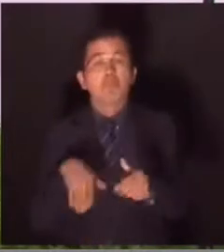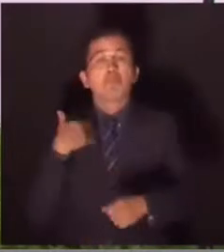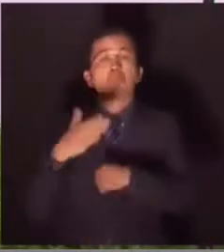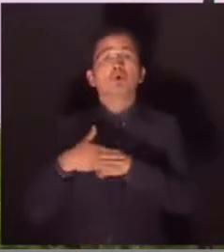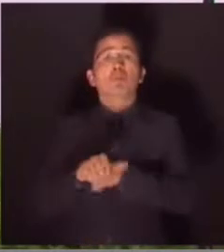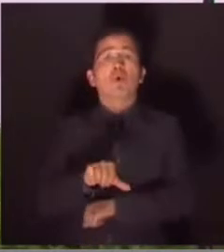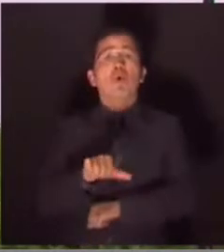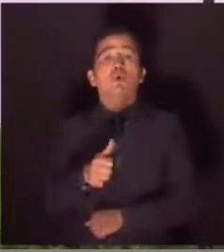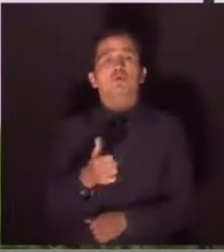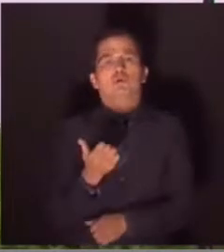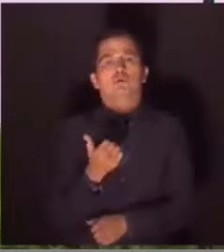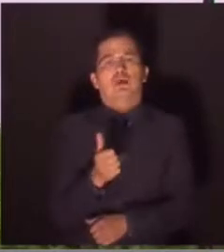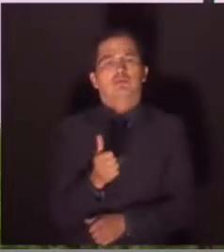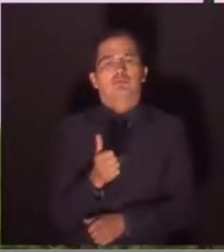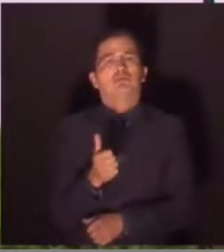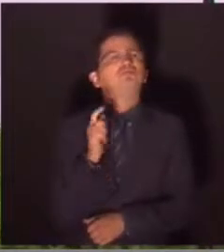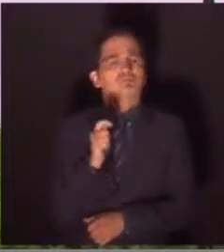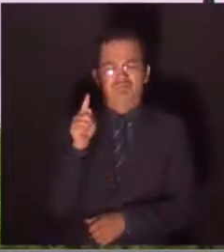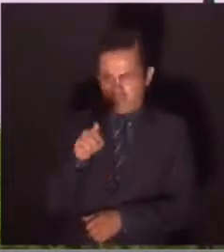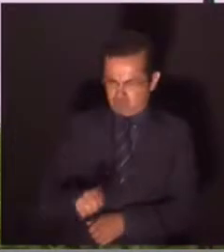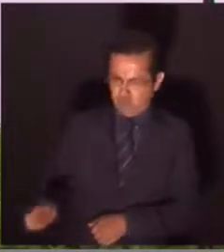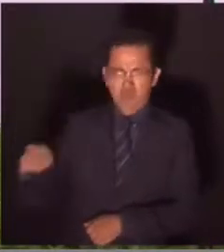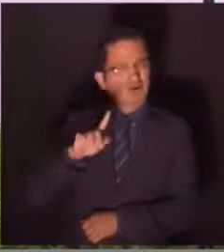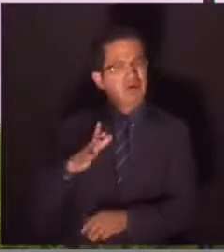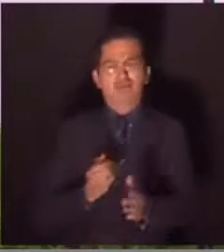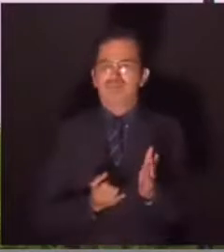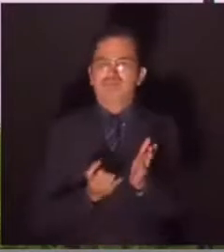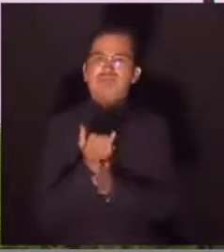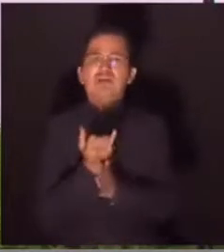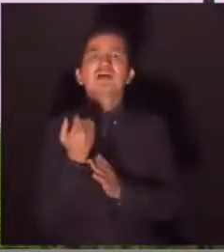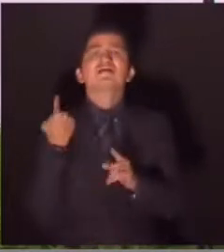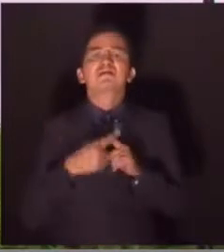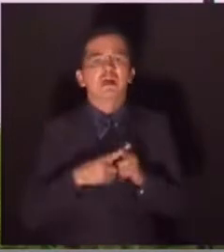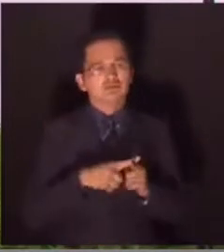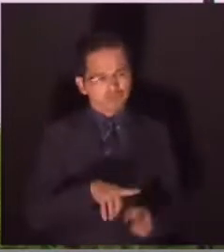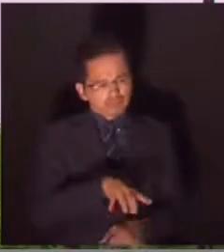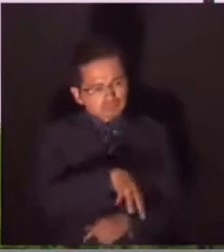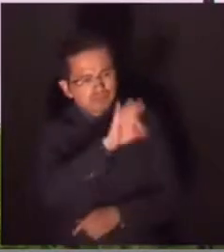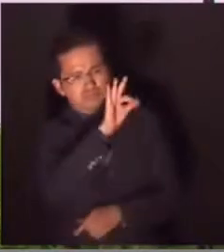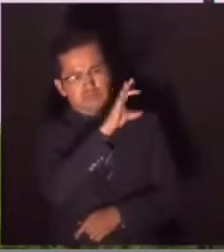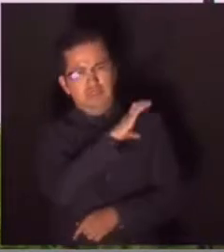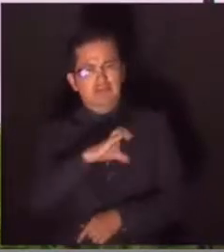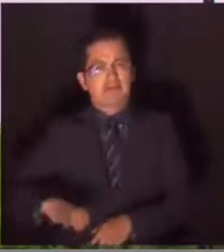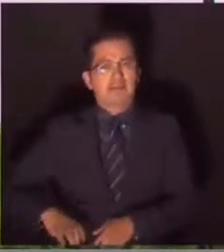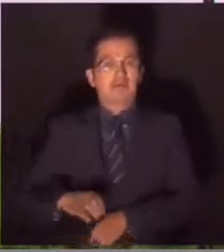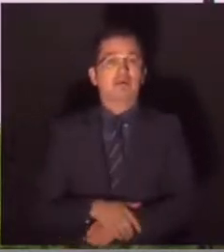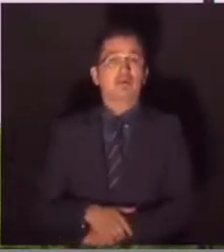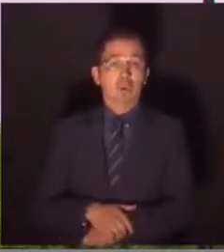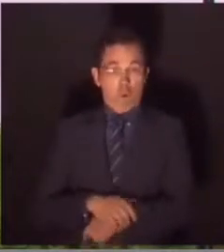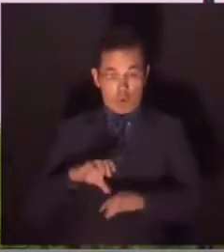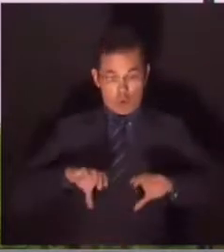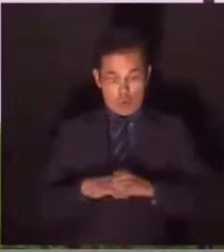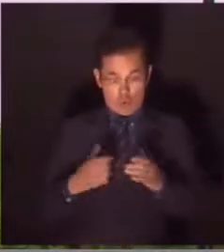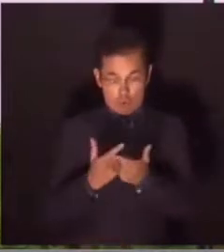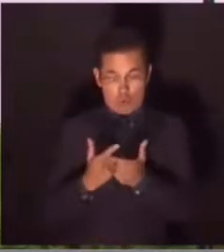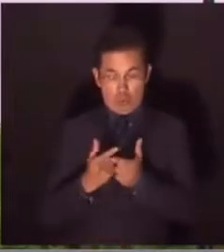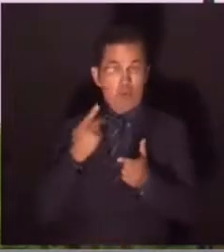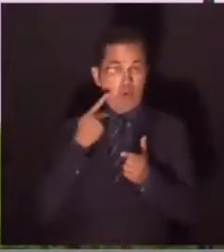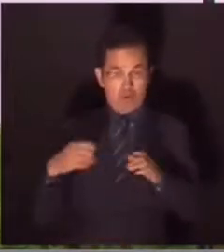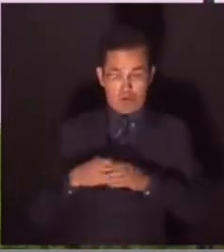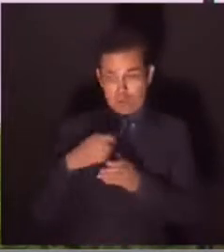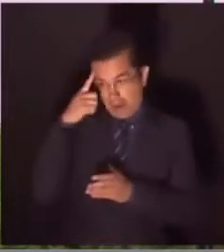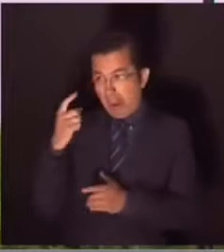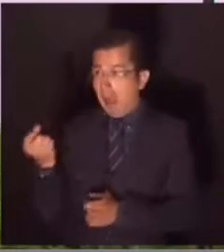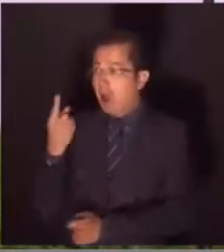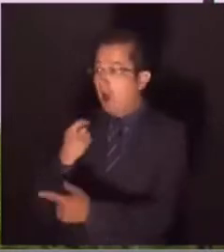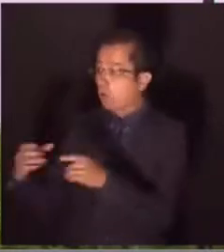el partido que quieren. ¿El partido que decide unos cuantos o el partido en el que pueda regresar la militancia a